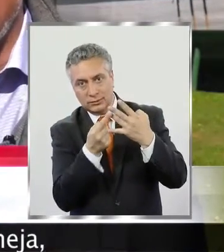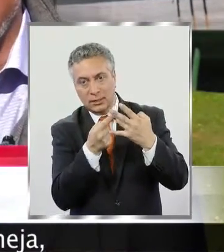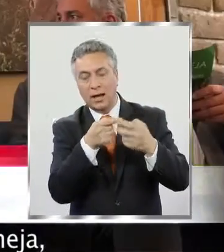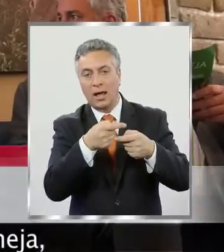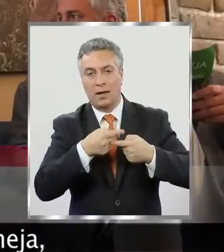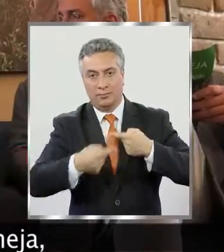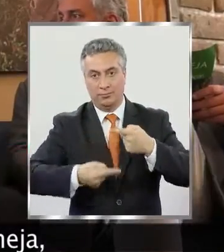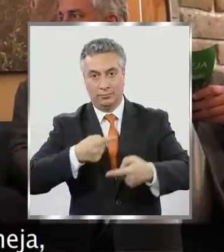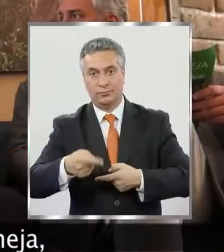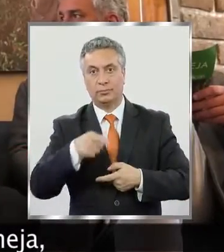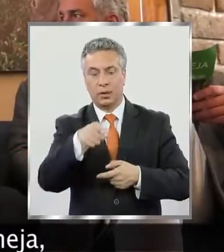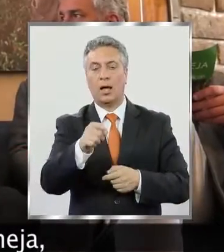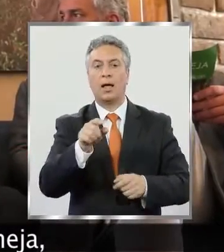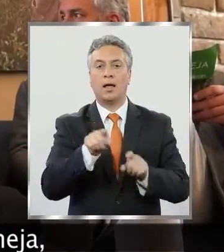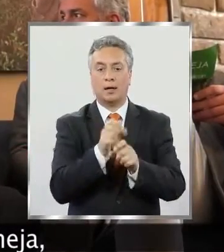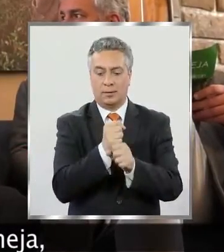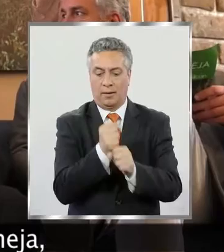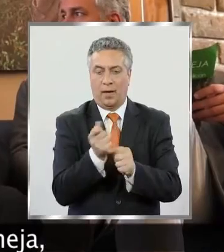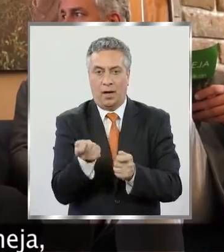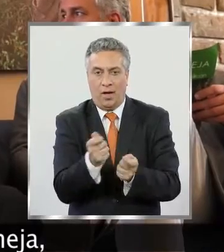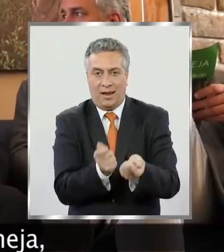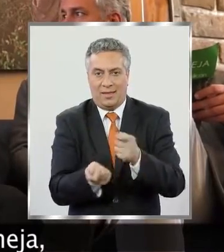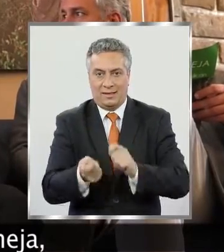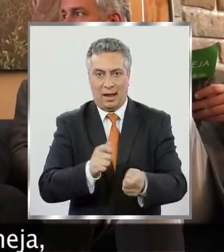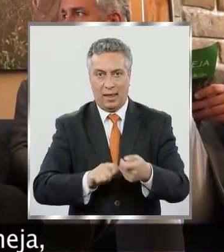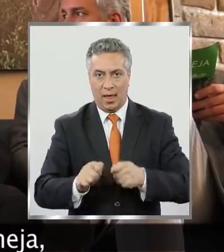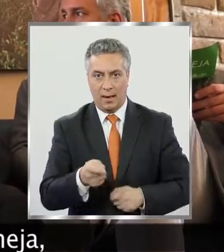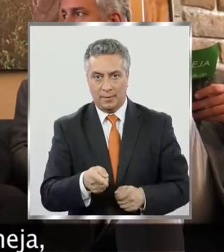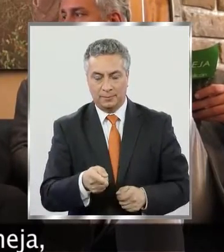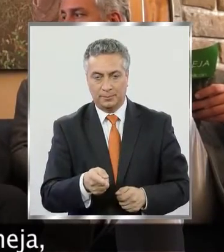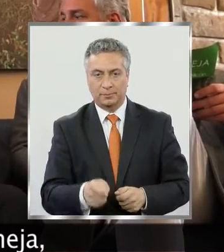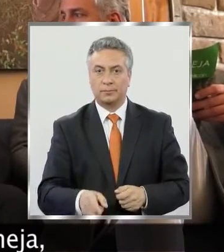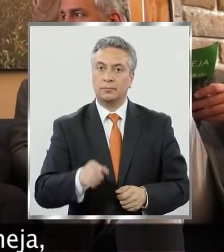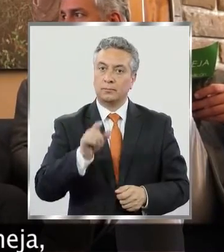de artesanía en Quilineja,